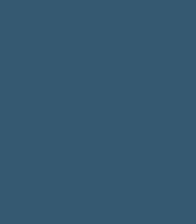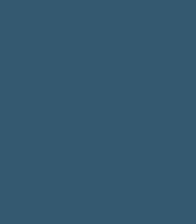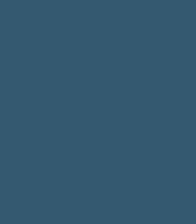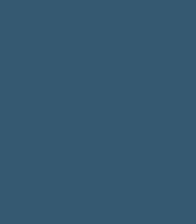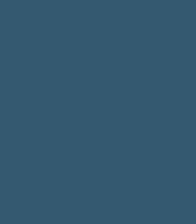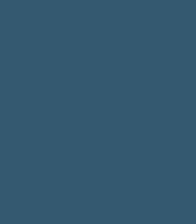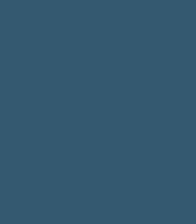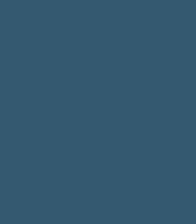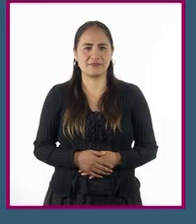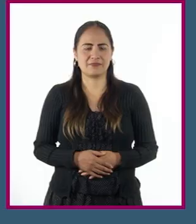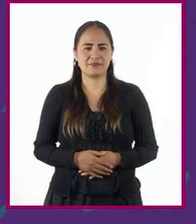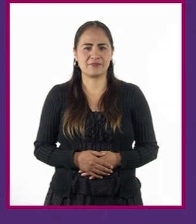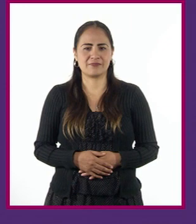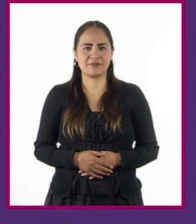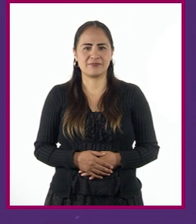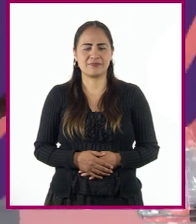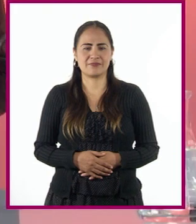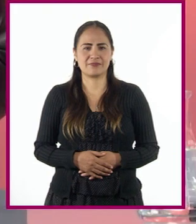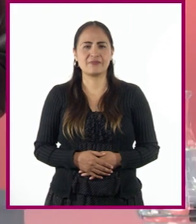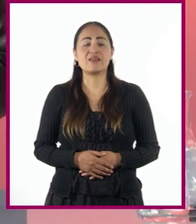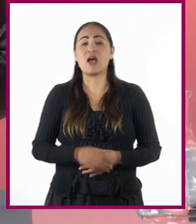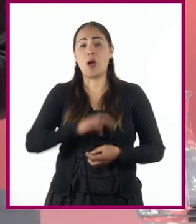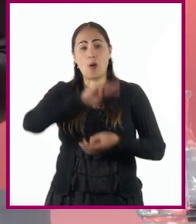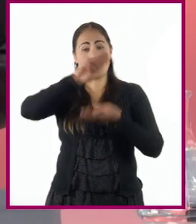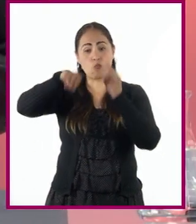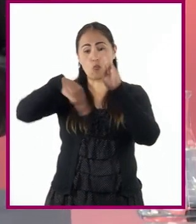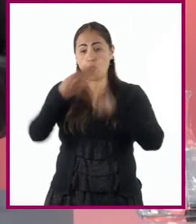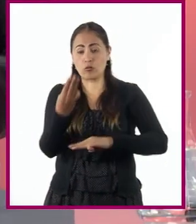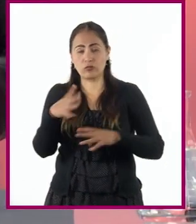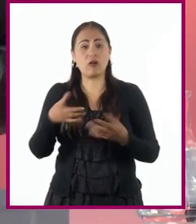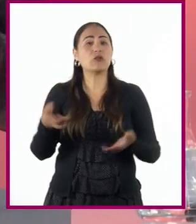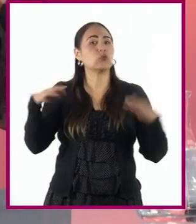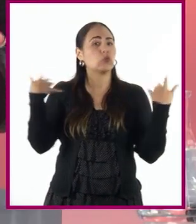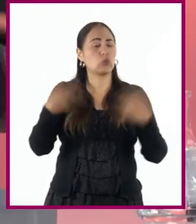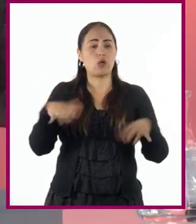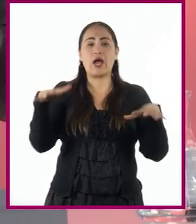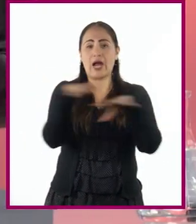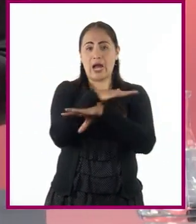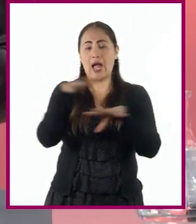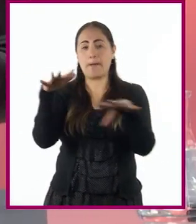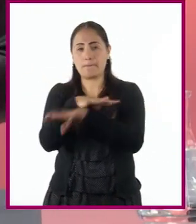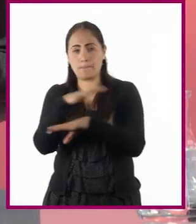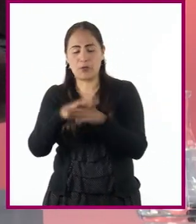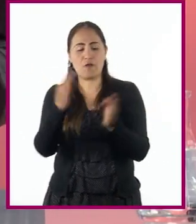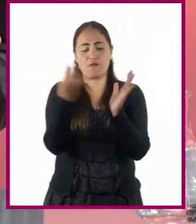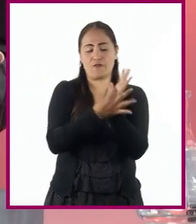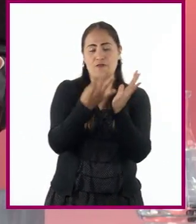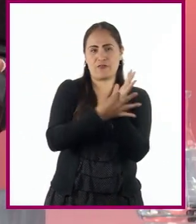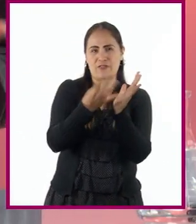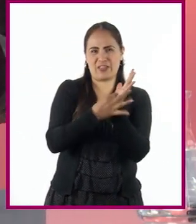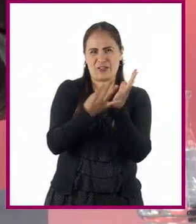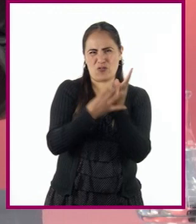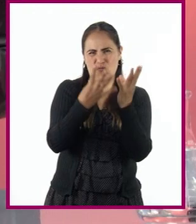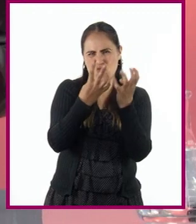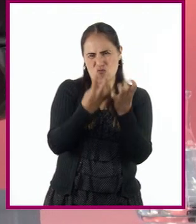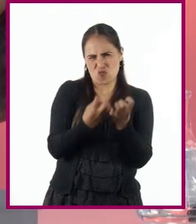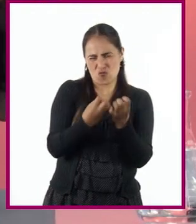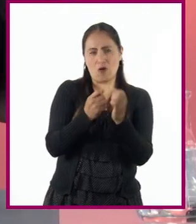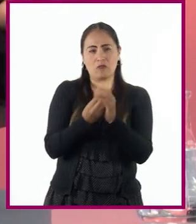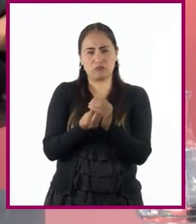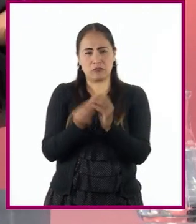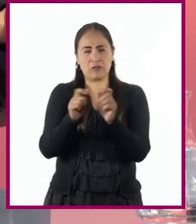0.2 segundos. Nuestro mundo está en constante transformación. La oxidación de los metales, el nacimiento,